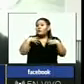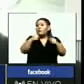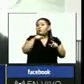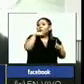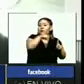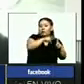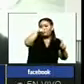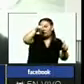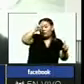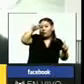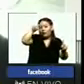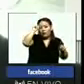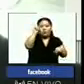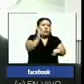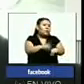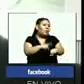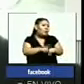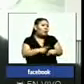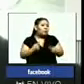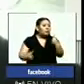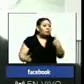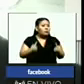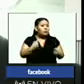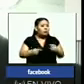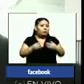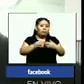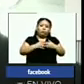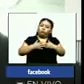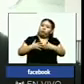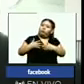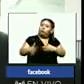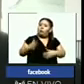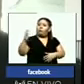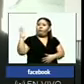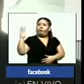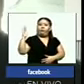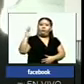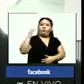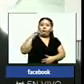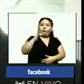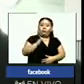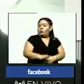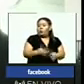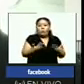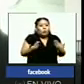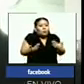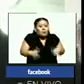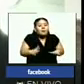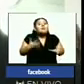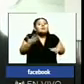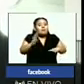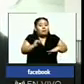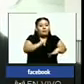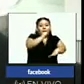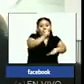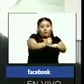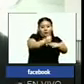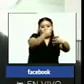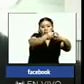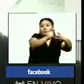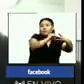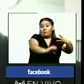en un horario que es fuera del horario normal dijéramos establecido por la constitución